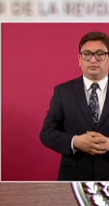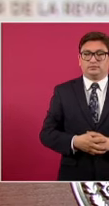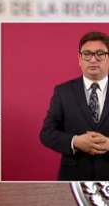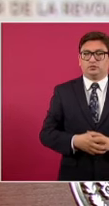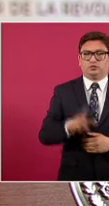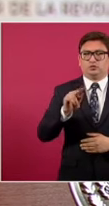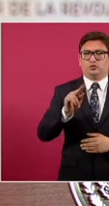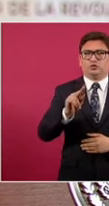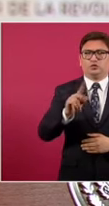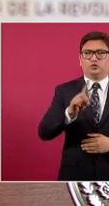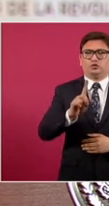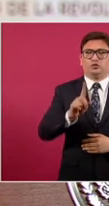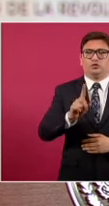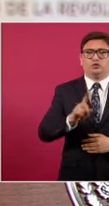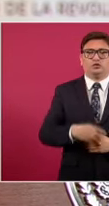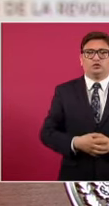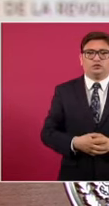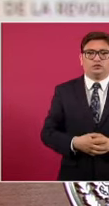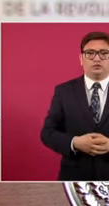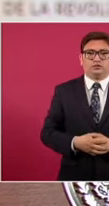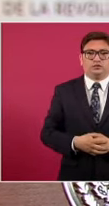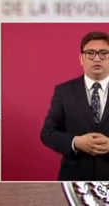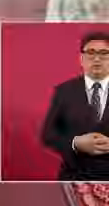No, no, no, pero el